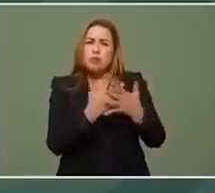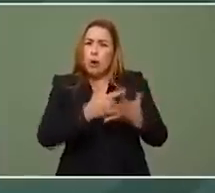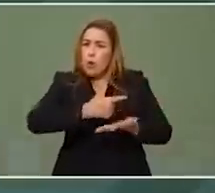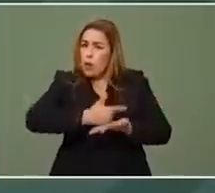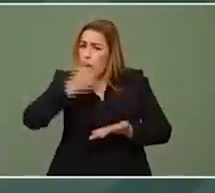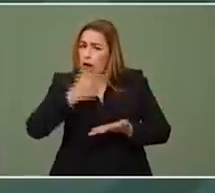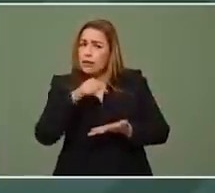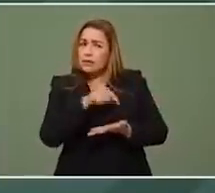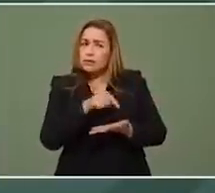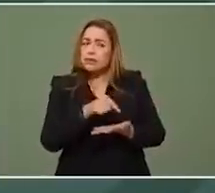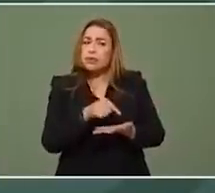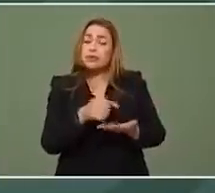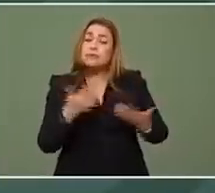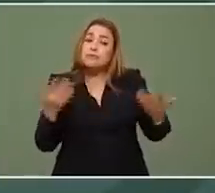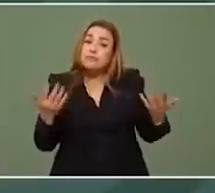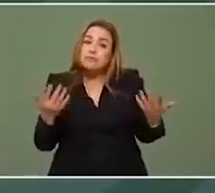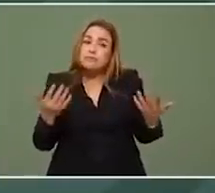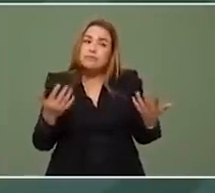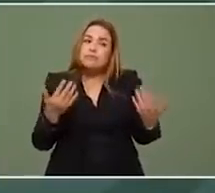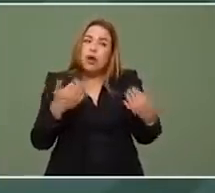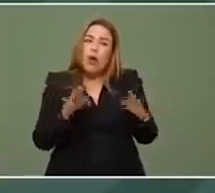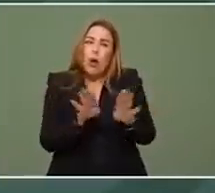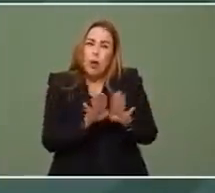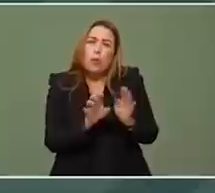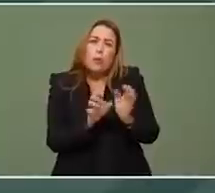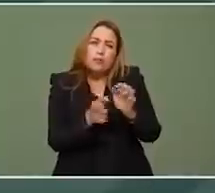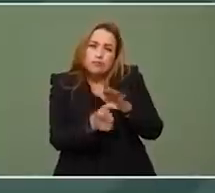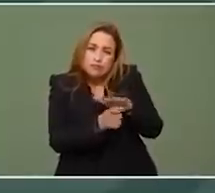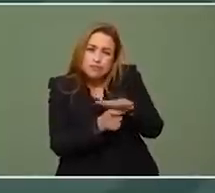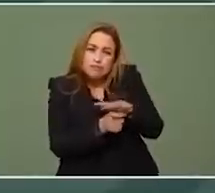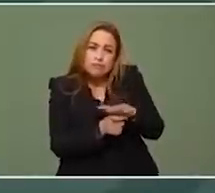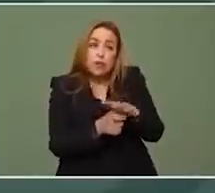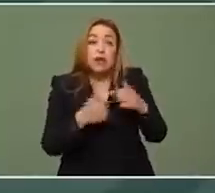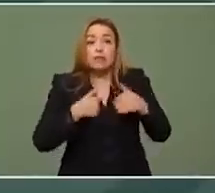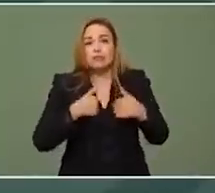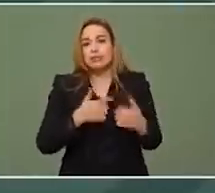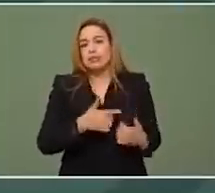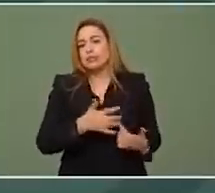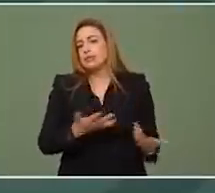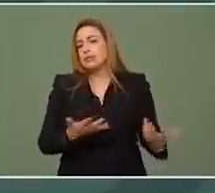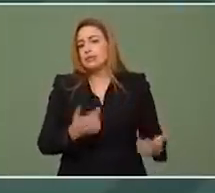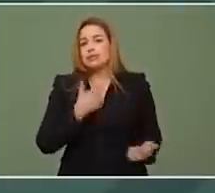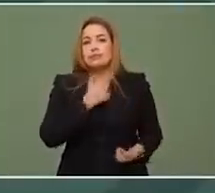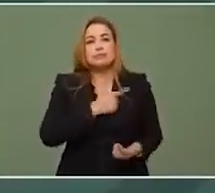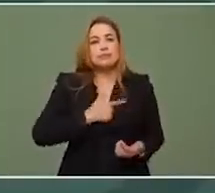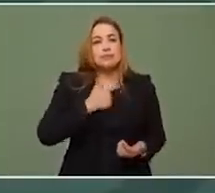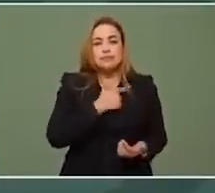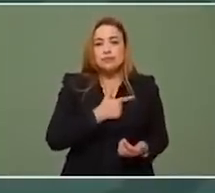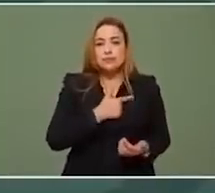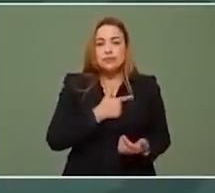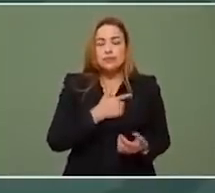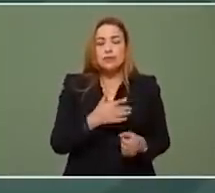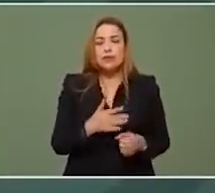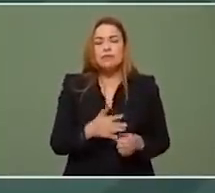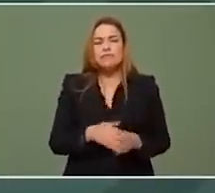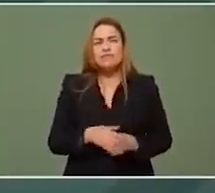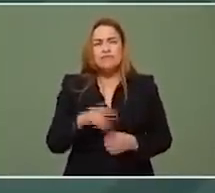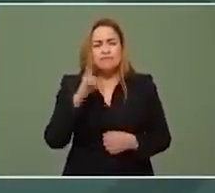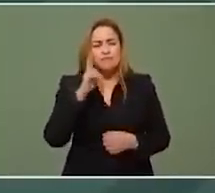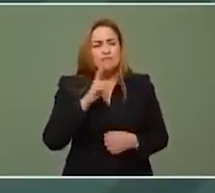que me da muchísimo gusto porque los hechos de corrupción aunque parezca